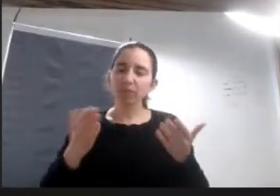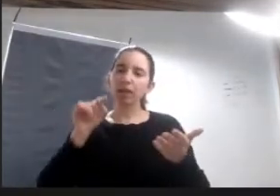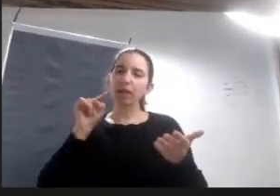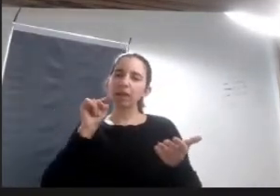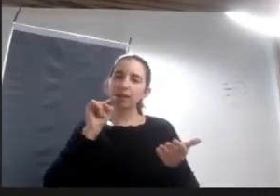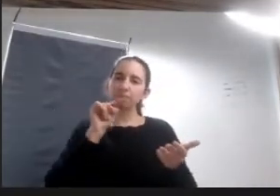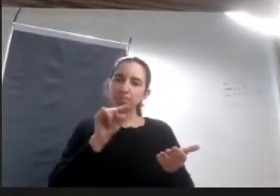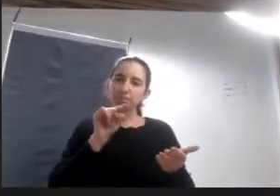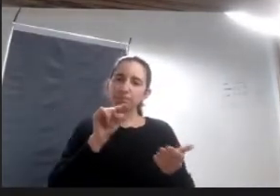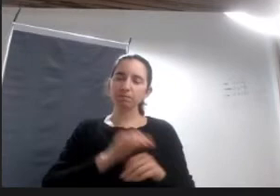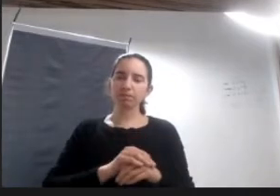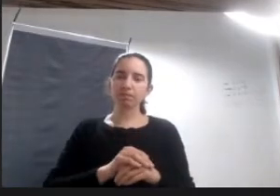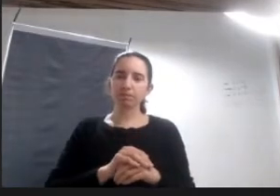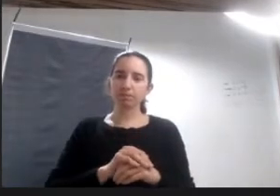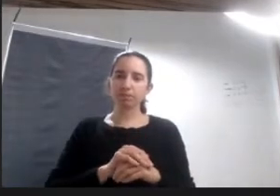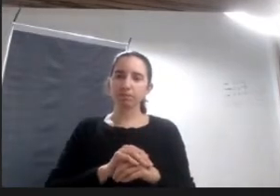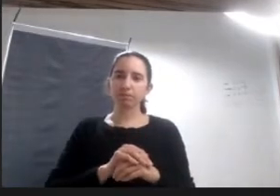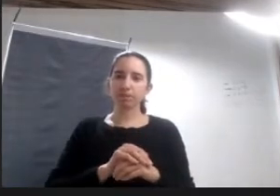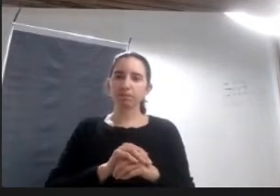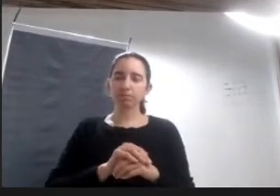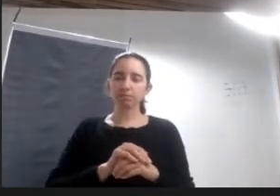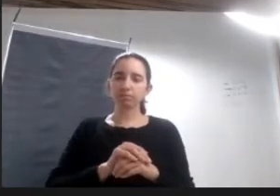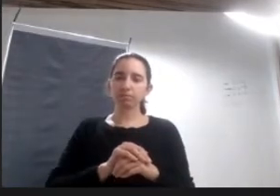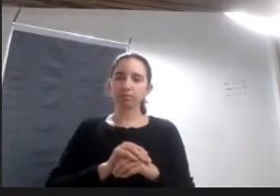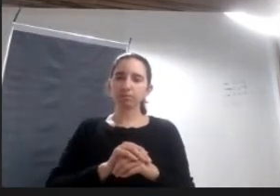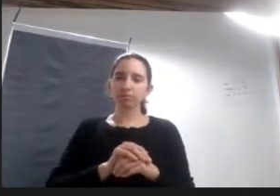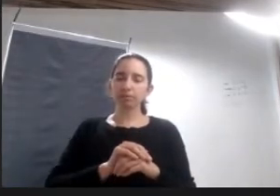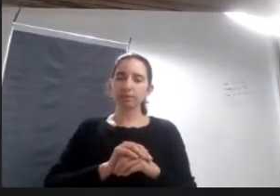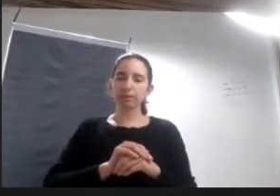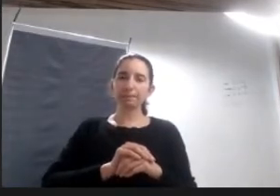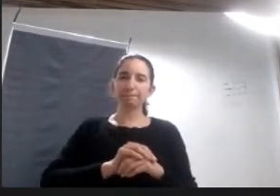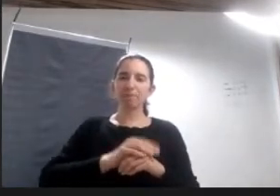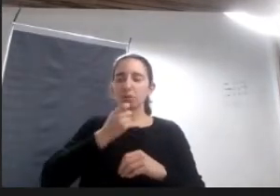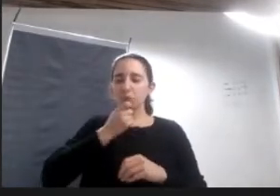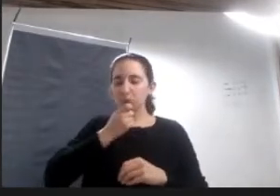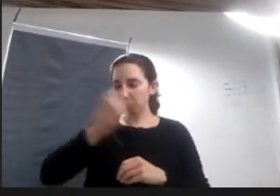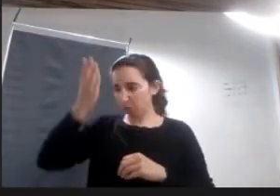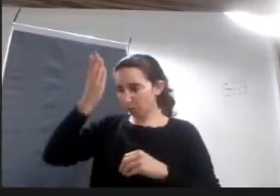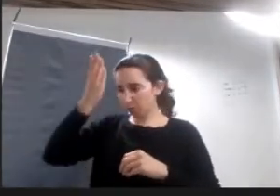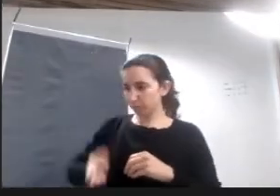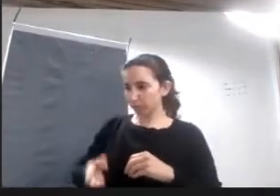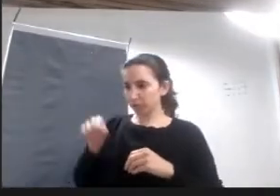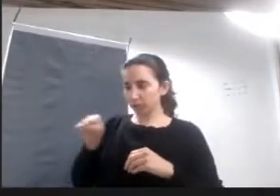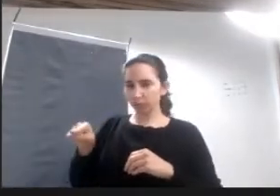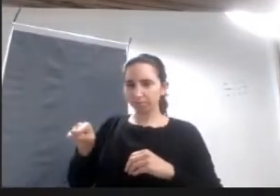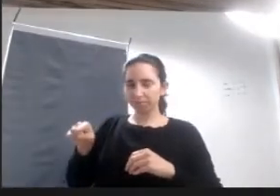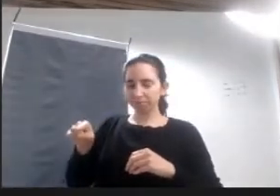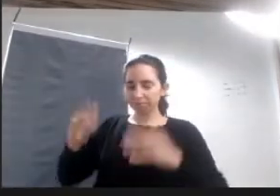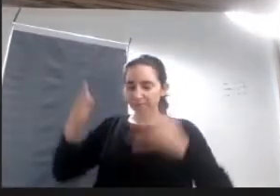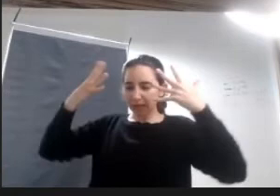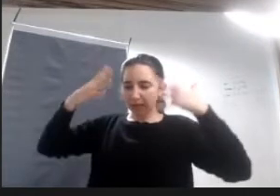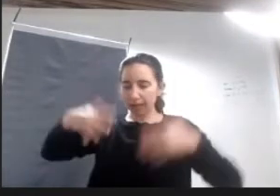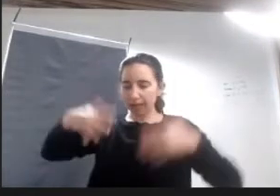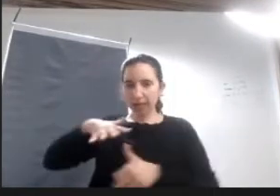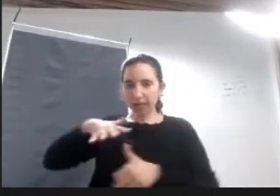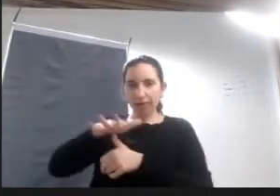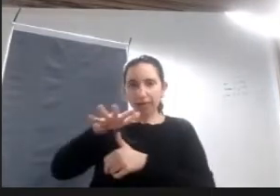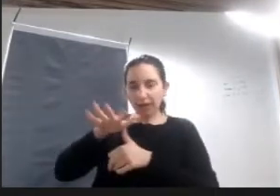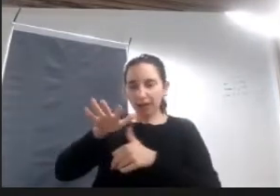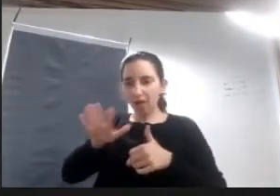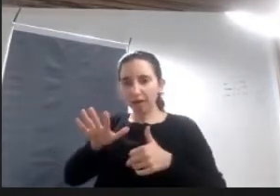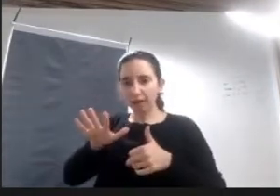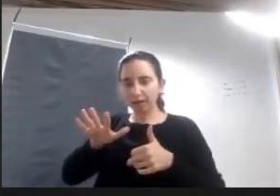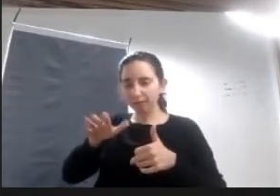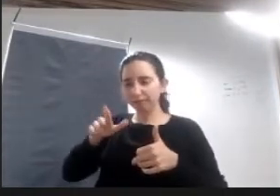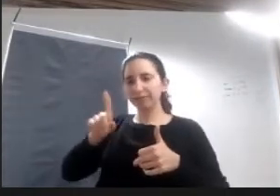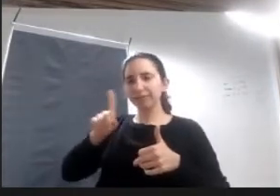considera de que un cuerpo intersex intervenido abre la posibilidad de una vida digna de